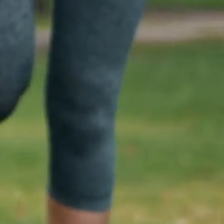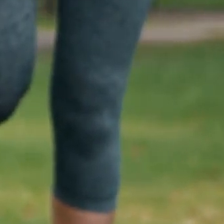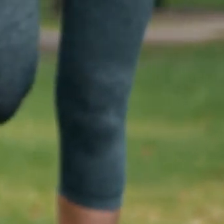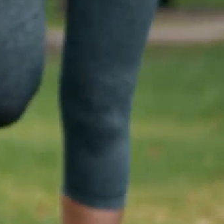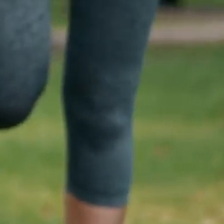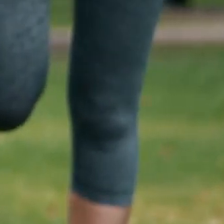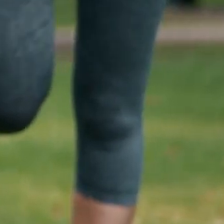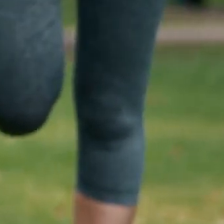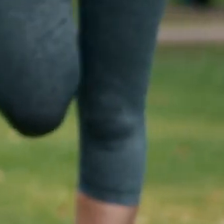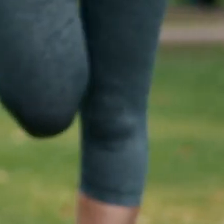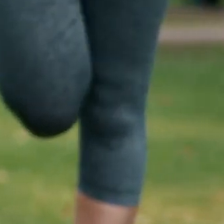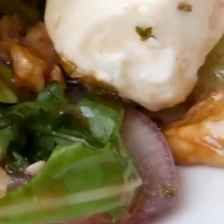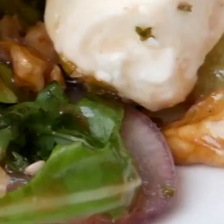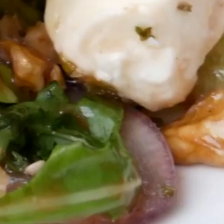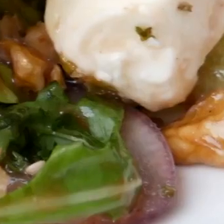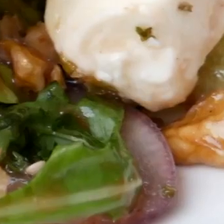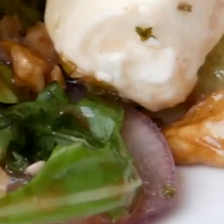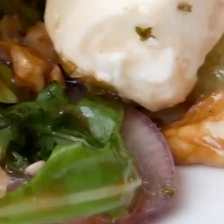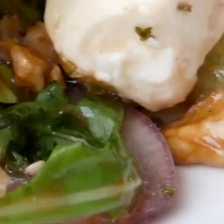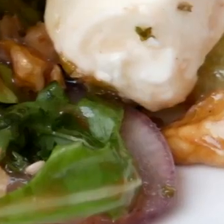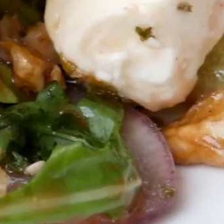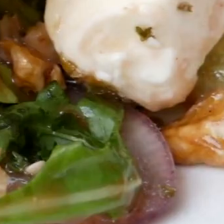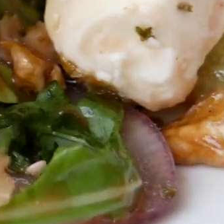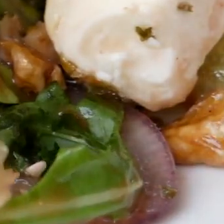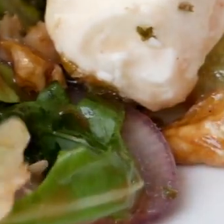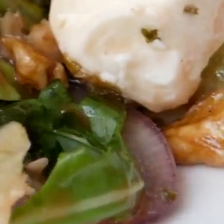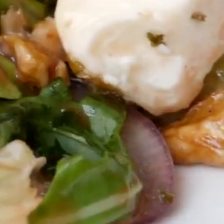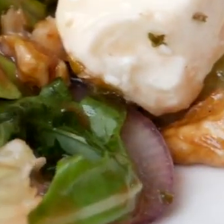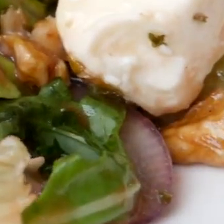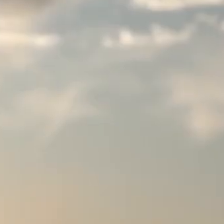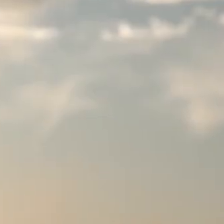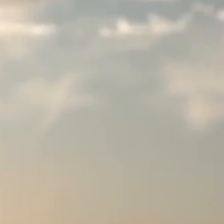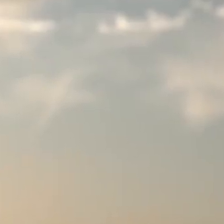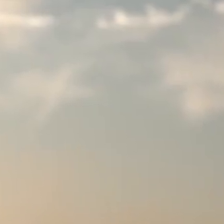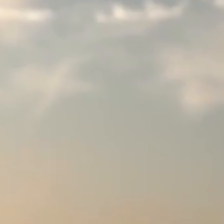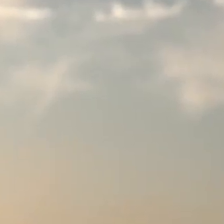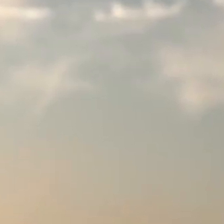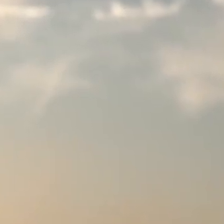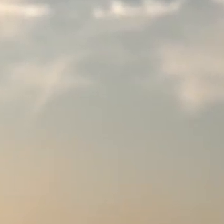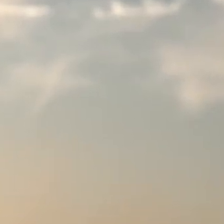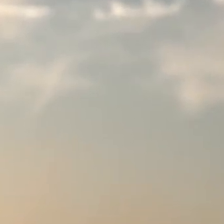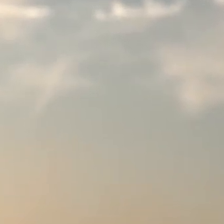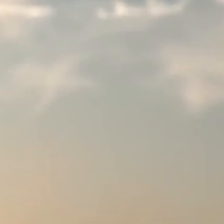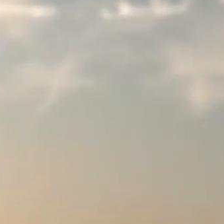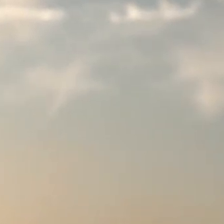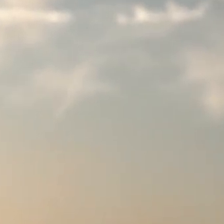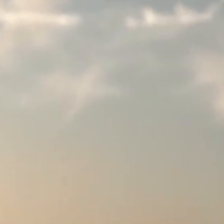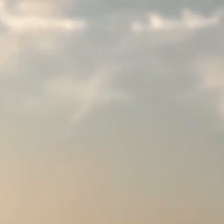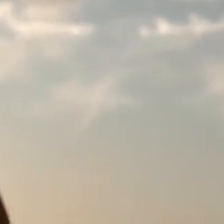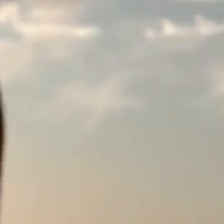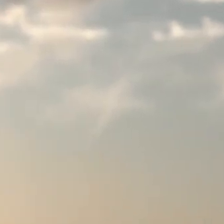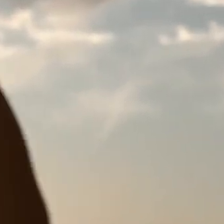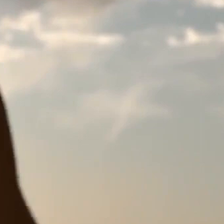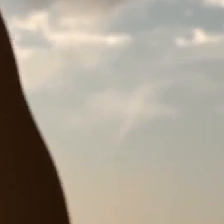ya populares como dejar de fumar, comer sano, no abusar del alcohol y hacer actividad física, el código recomienda, por